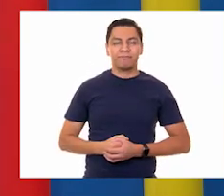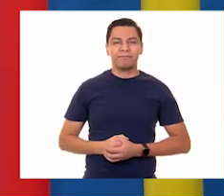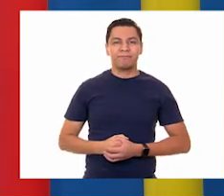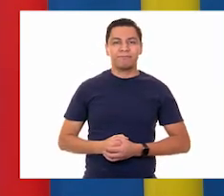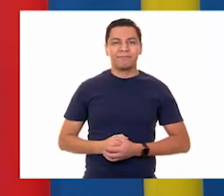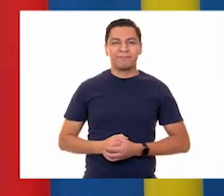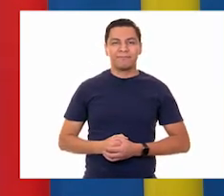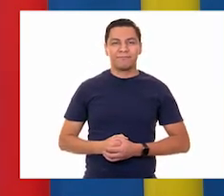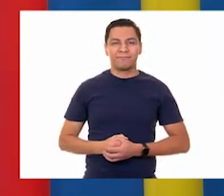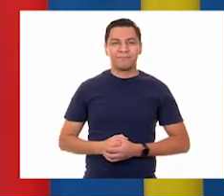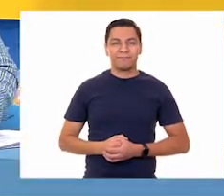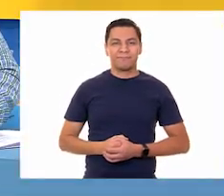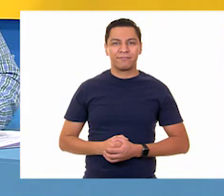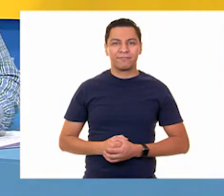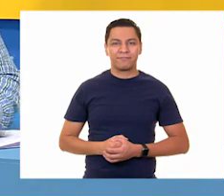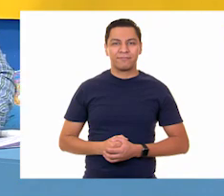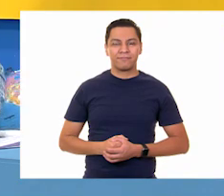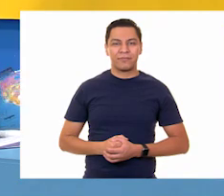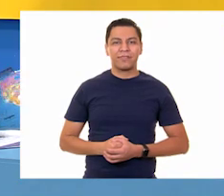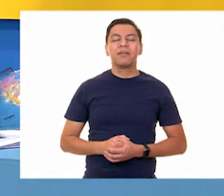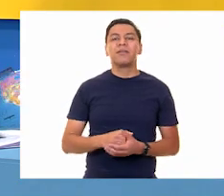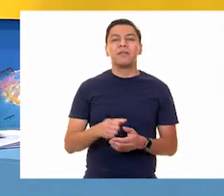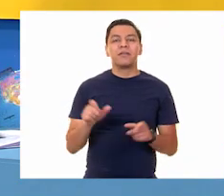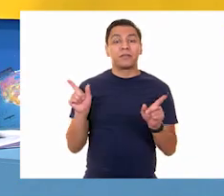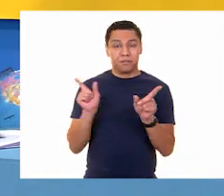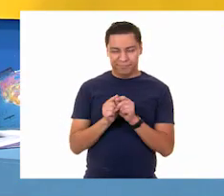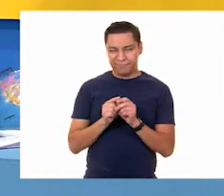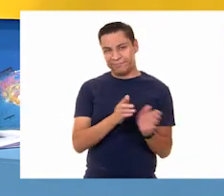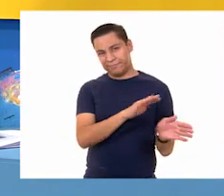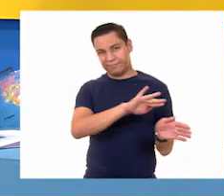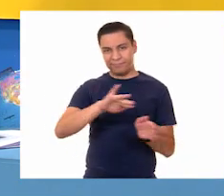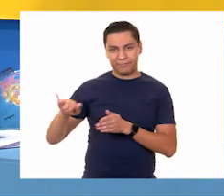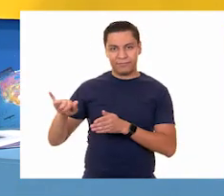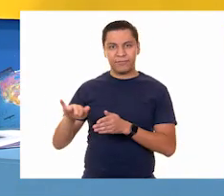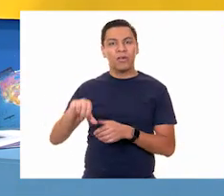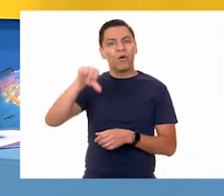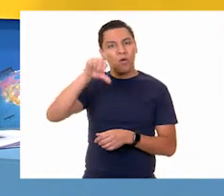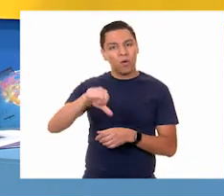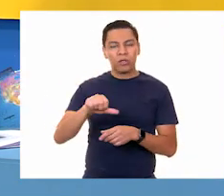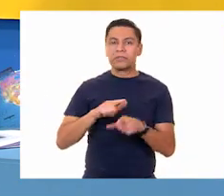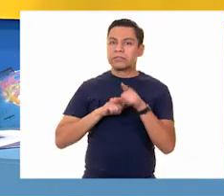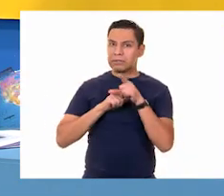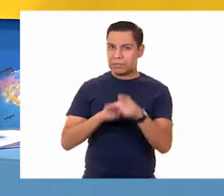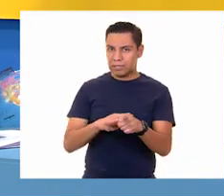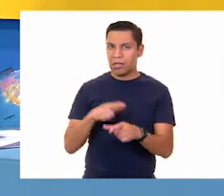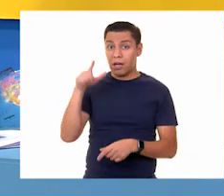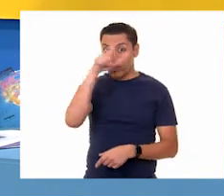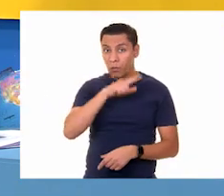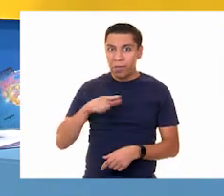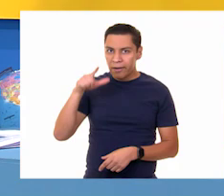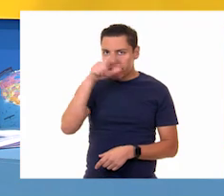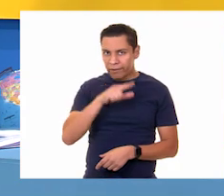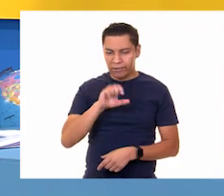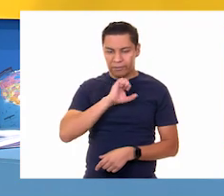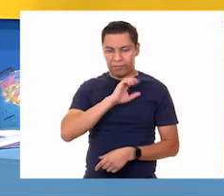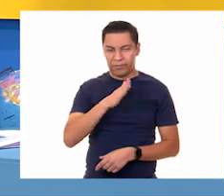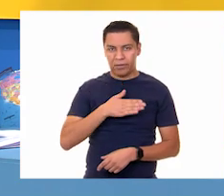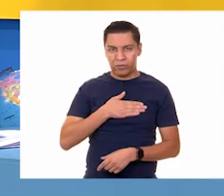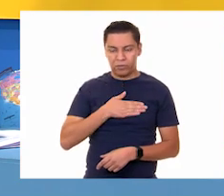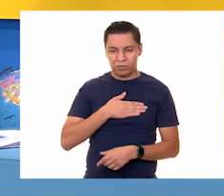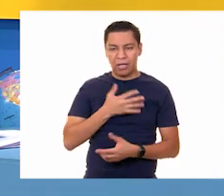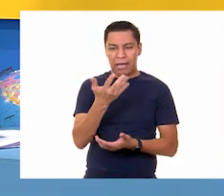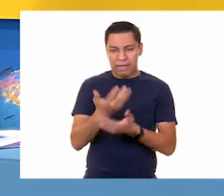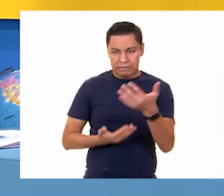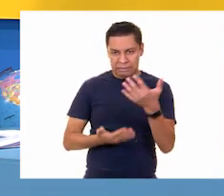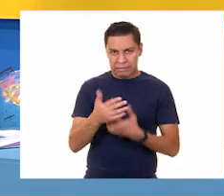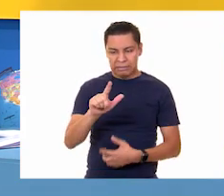muy bien, vas a ver. Bien, hoy vamos a continuar con la práctica social del lenguaje que consiste en elaborar un tríptico para